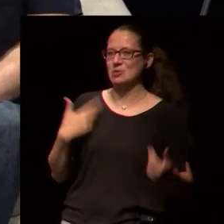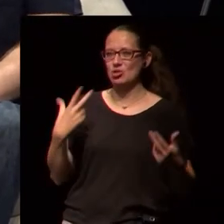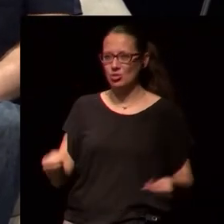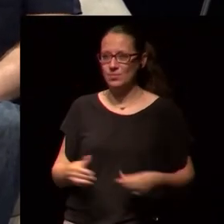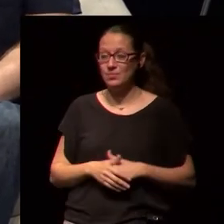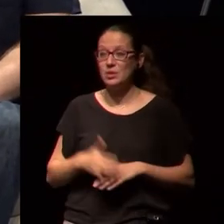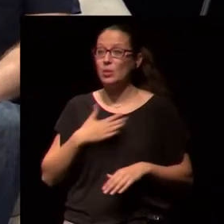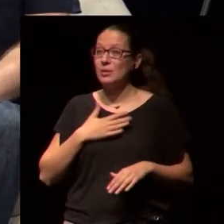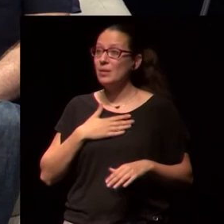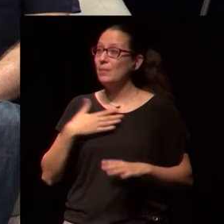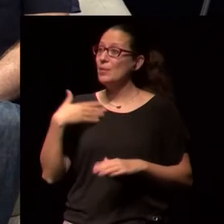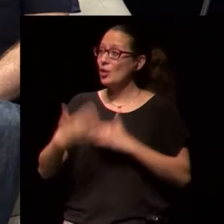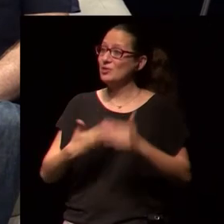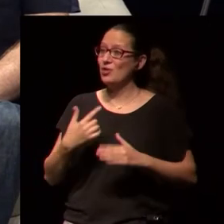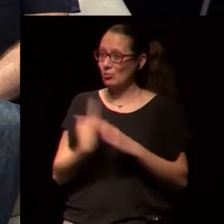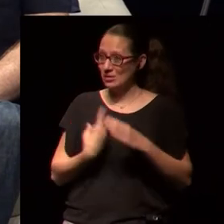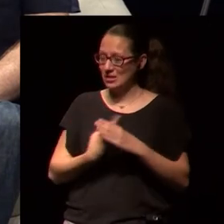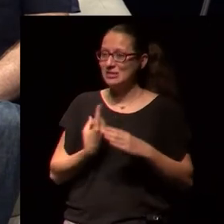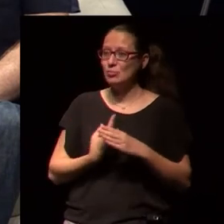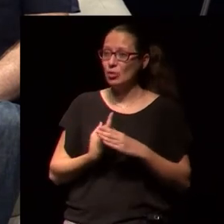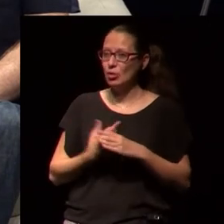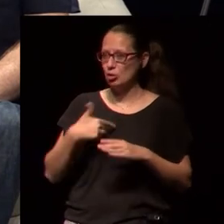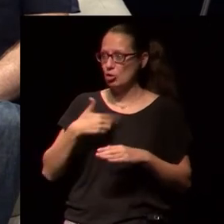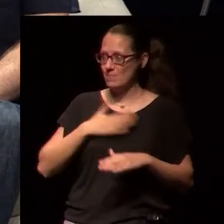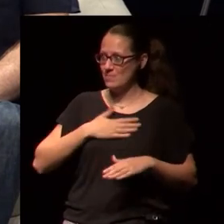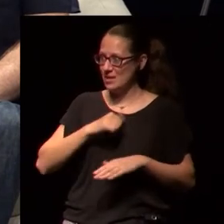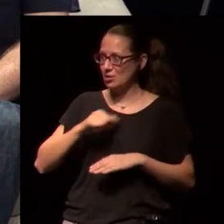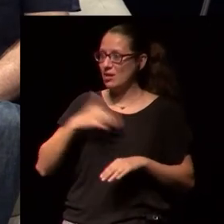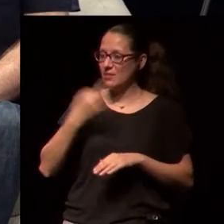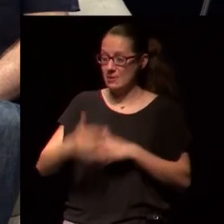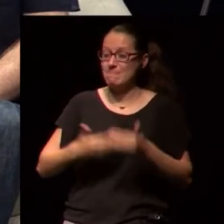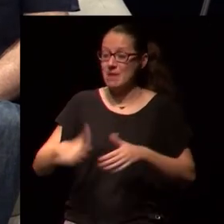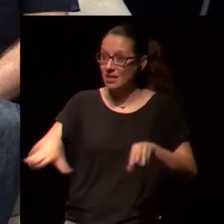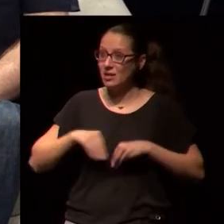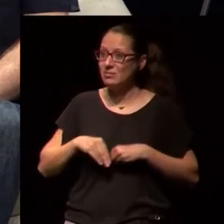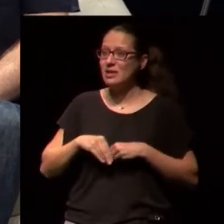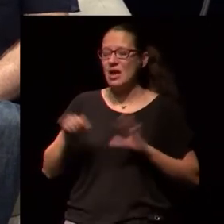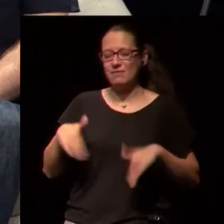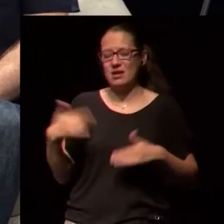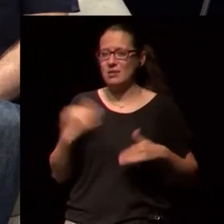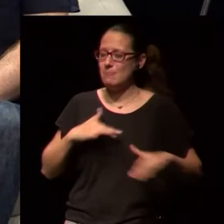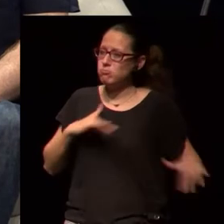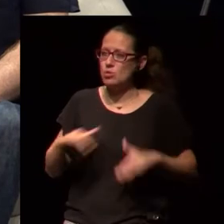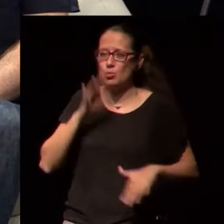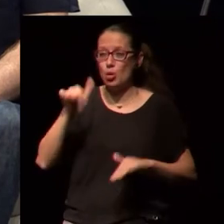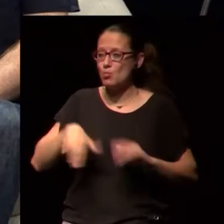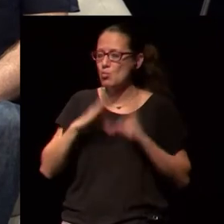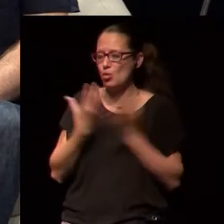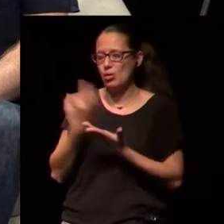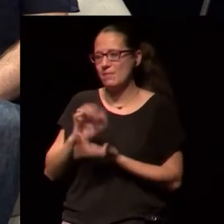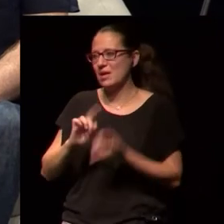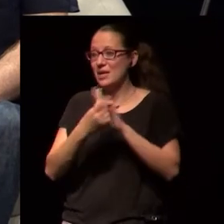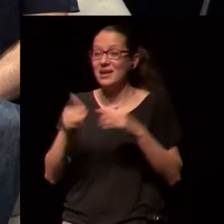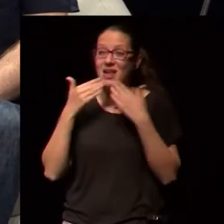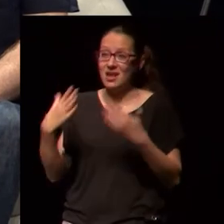autismo, y te toca ponerte las pilas porque hay que cambiar este mundo. Entonces yo continuaré. Muchas gracias a todos